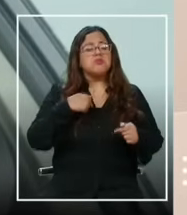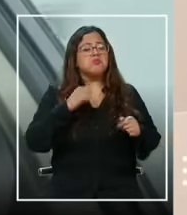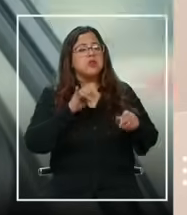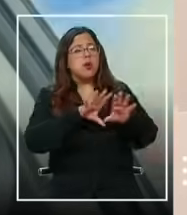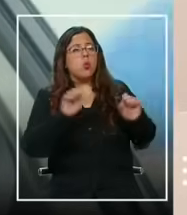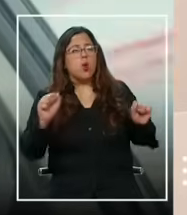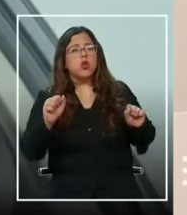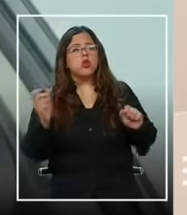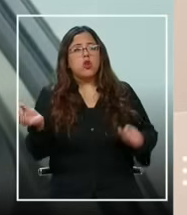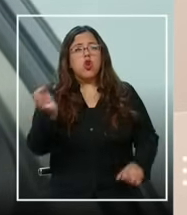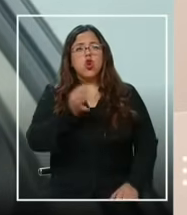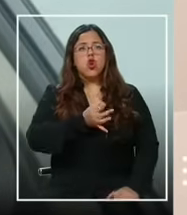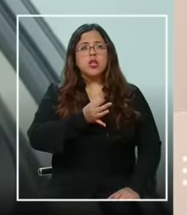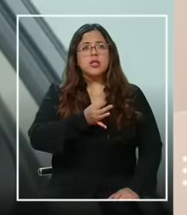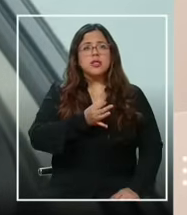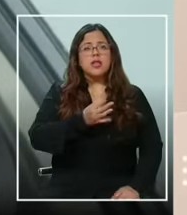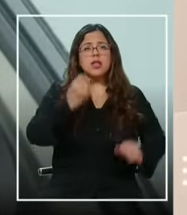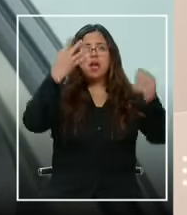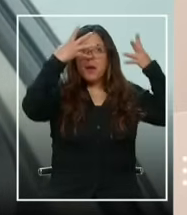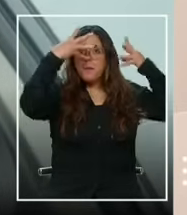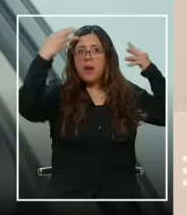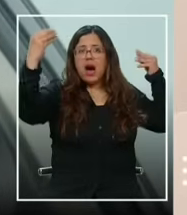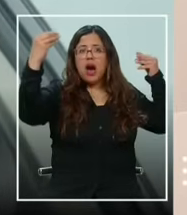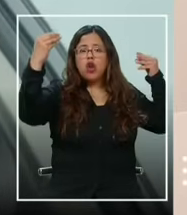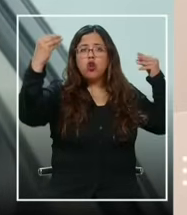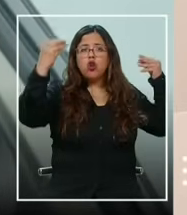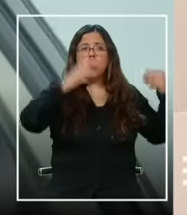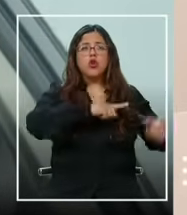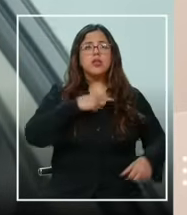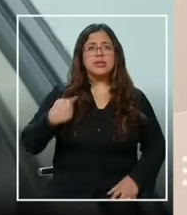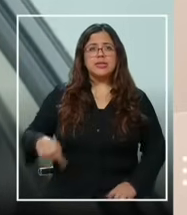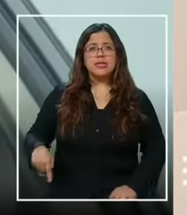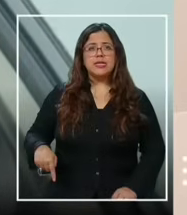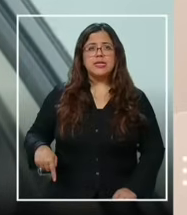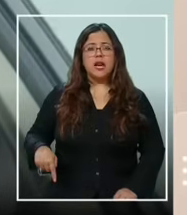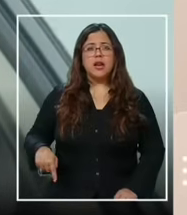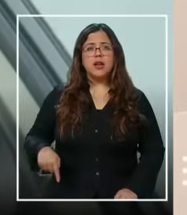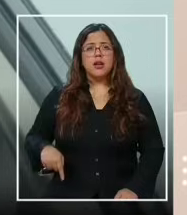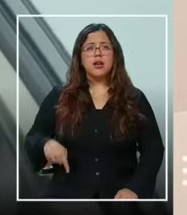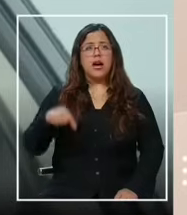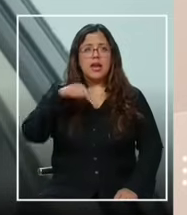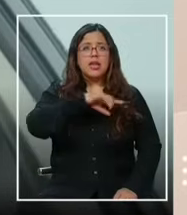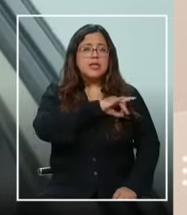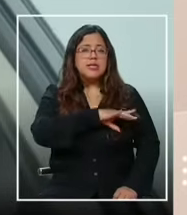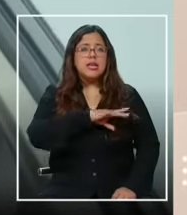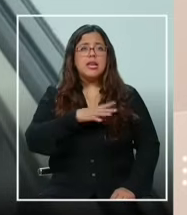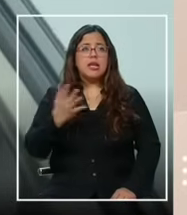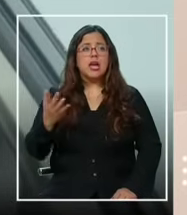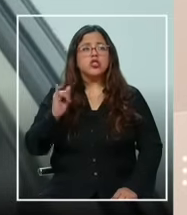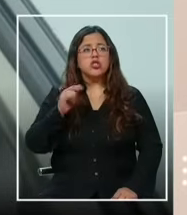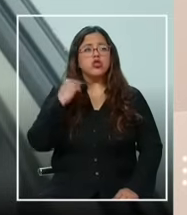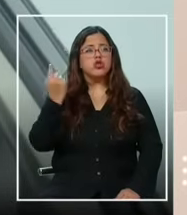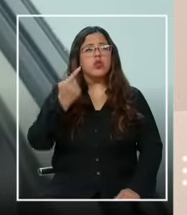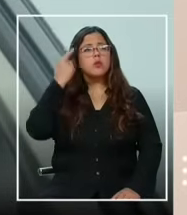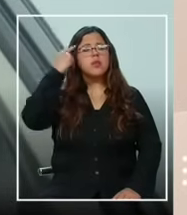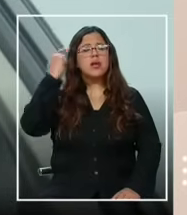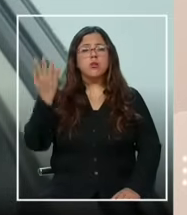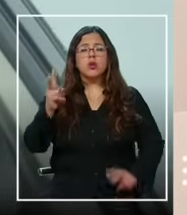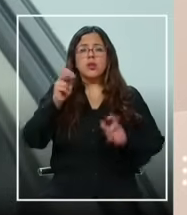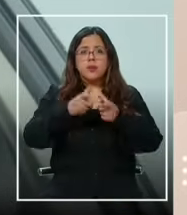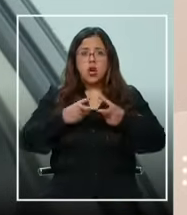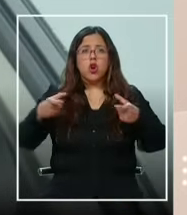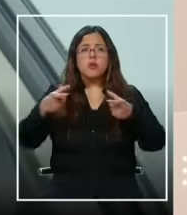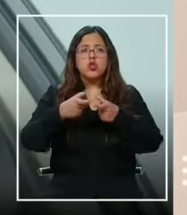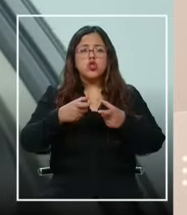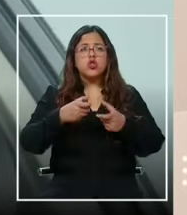las declaraciones del embajador kimbao el embajador de de china en Chile por cuanto sí pensamos que la comisión